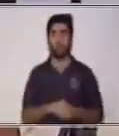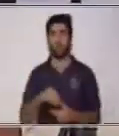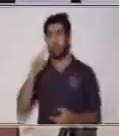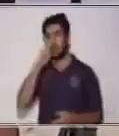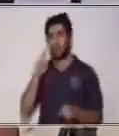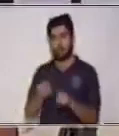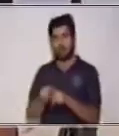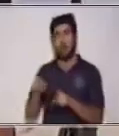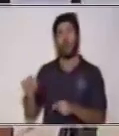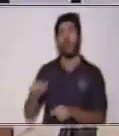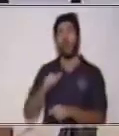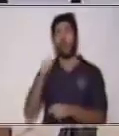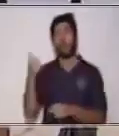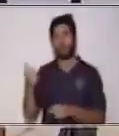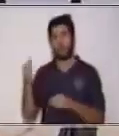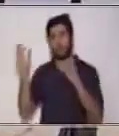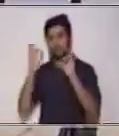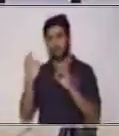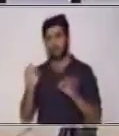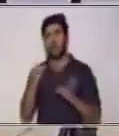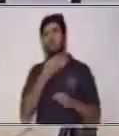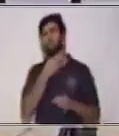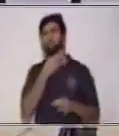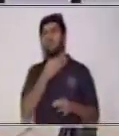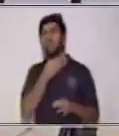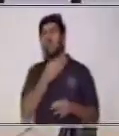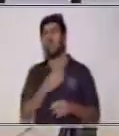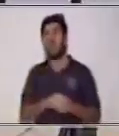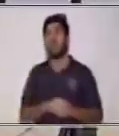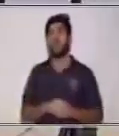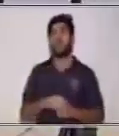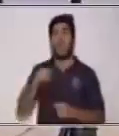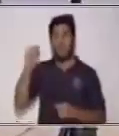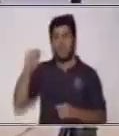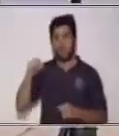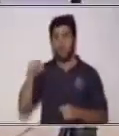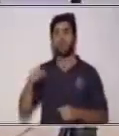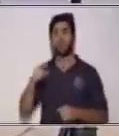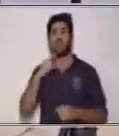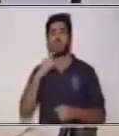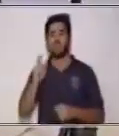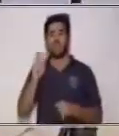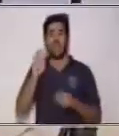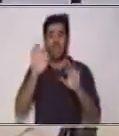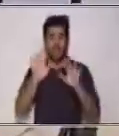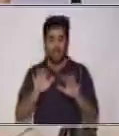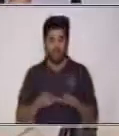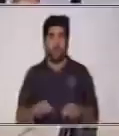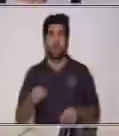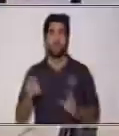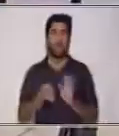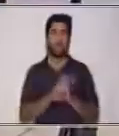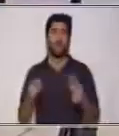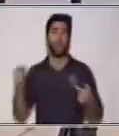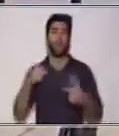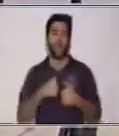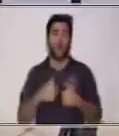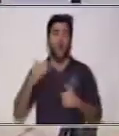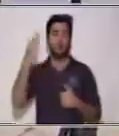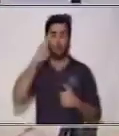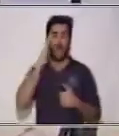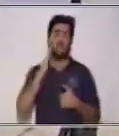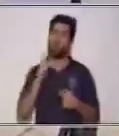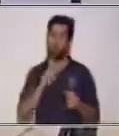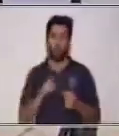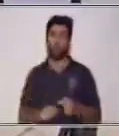muy curioso del informe es que este se tiene que escribir en tercera persona. Ahora vamos a ir a